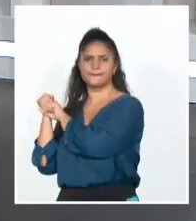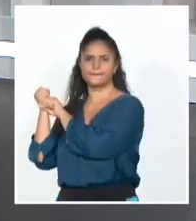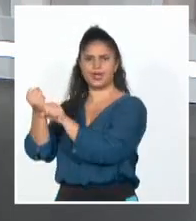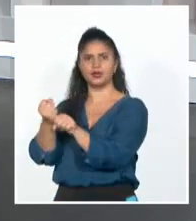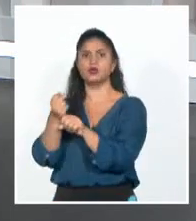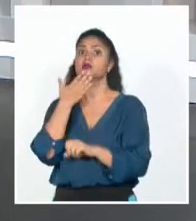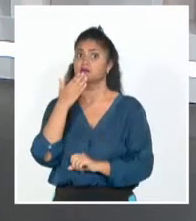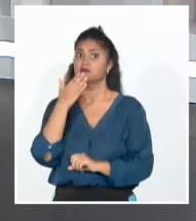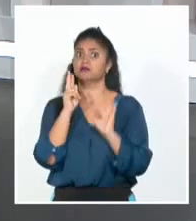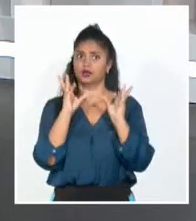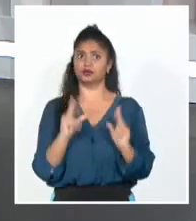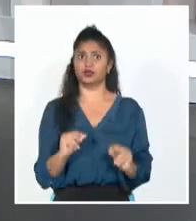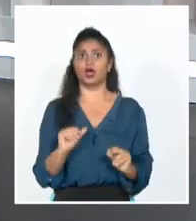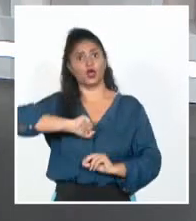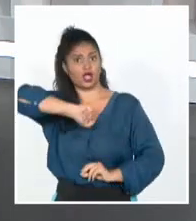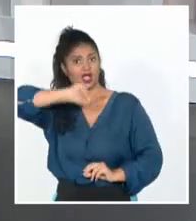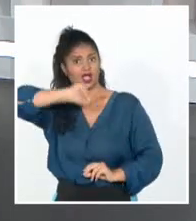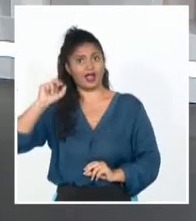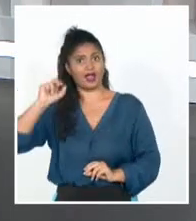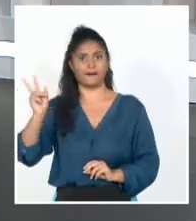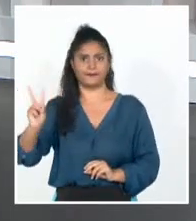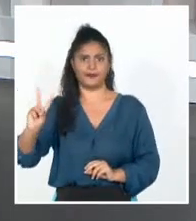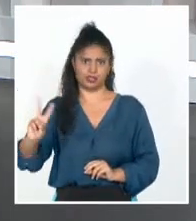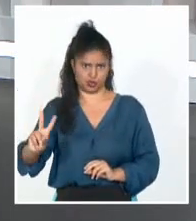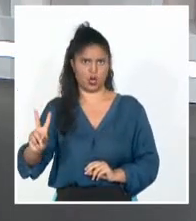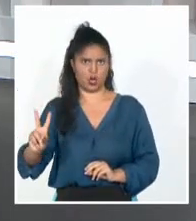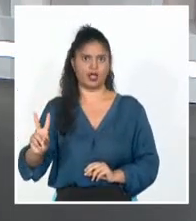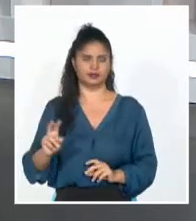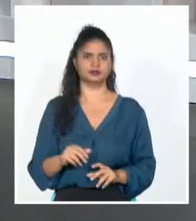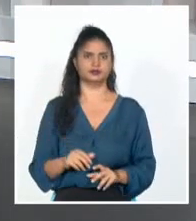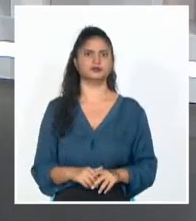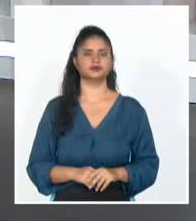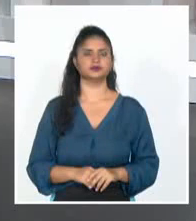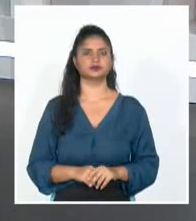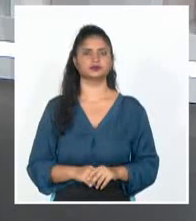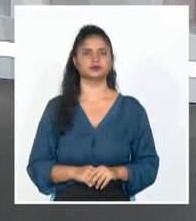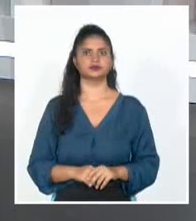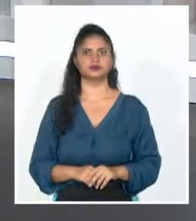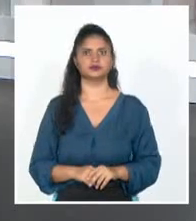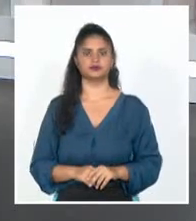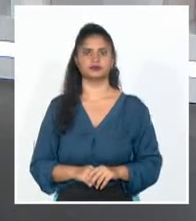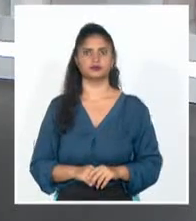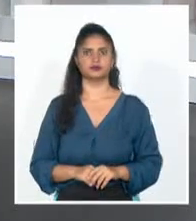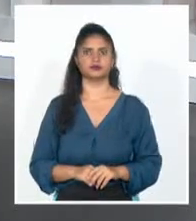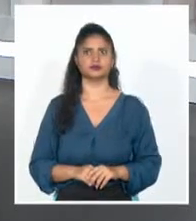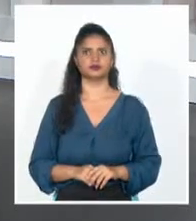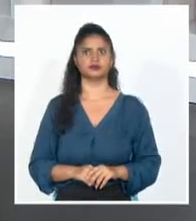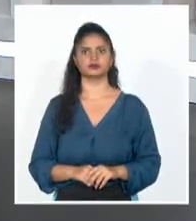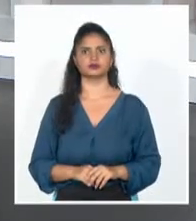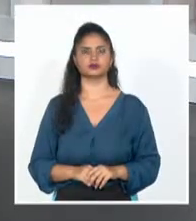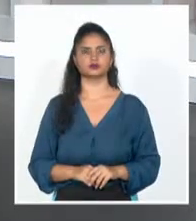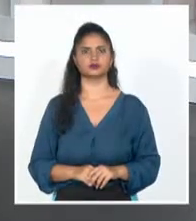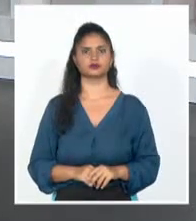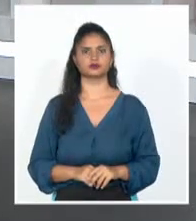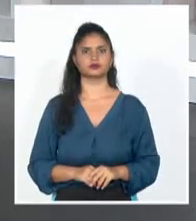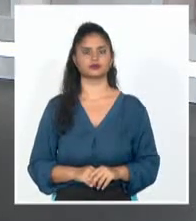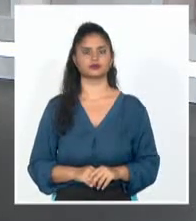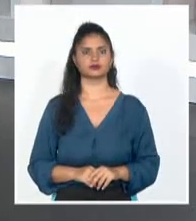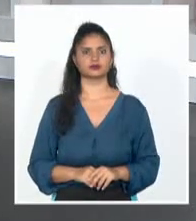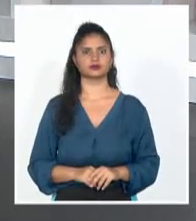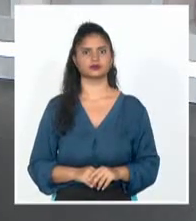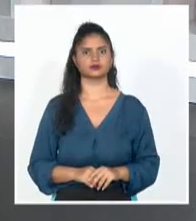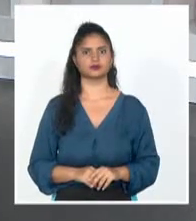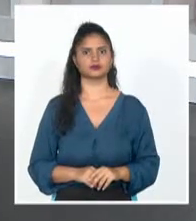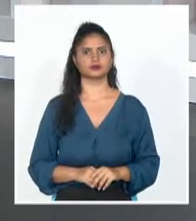actuación. Va ganando a Venezuela y puede colarse en la final y borrar un poco la imagen que ha dejado en los últimos torneos internacionales. Es necesario, hace